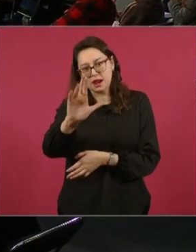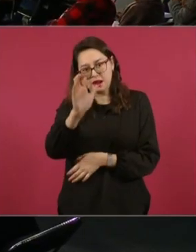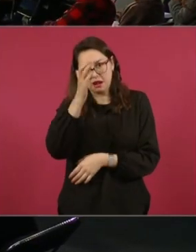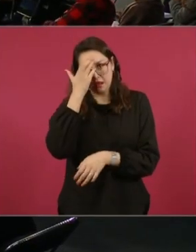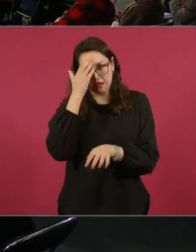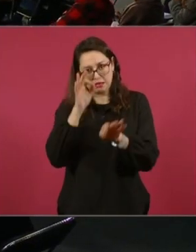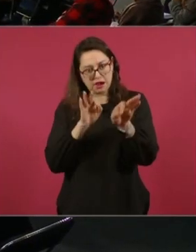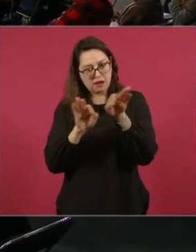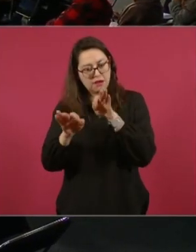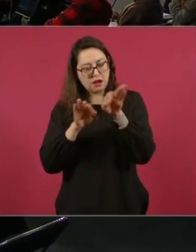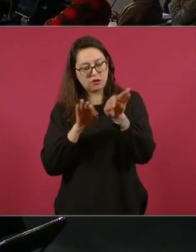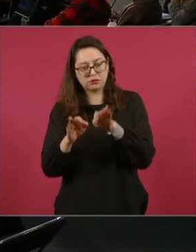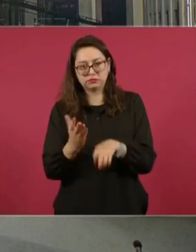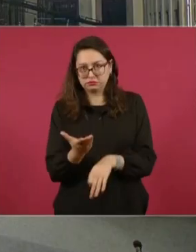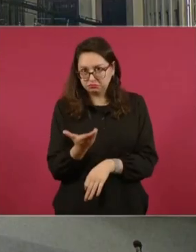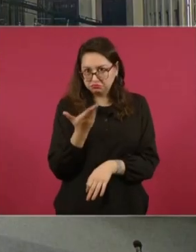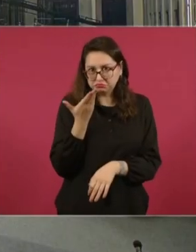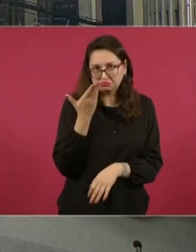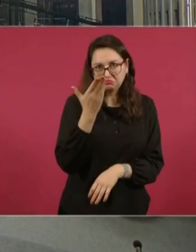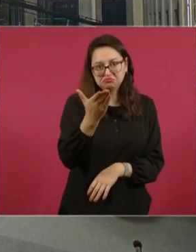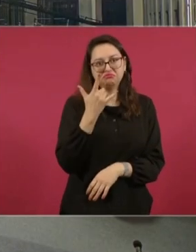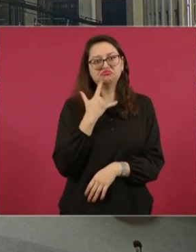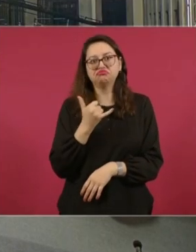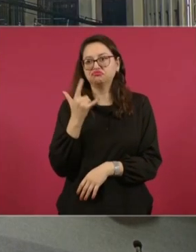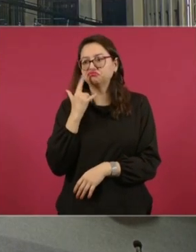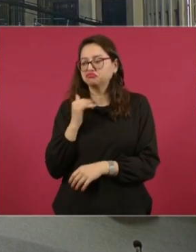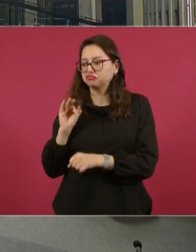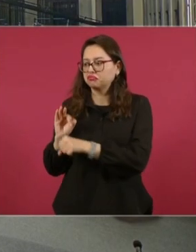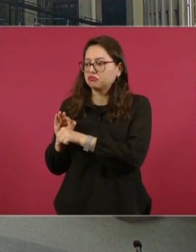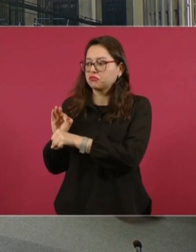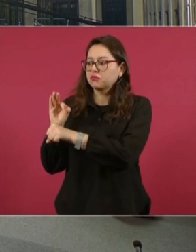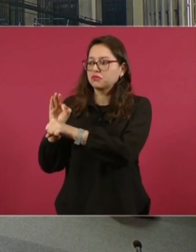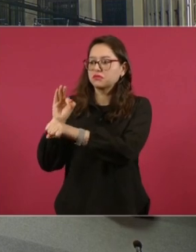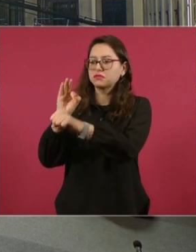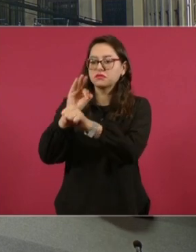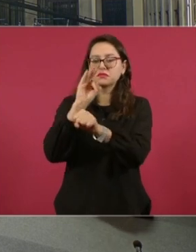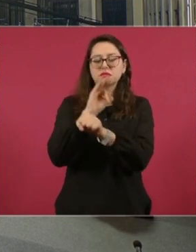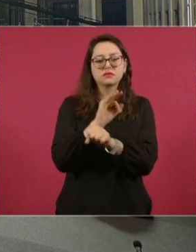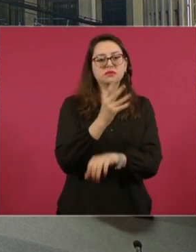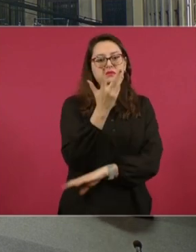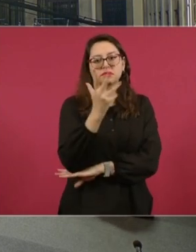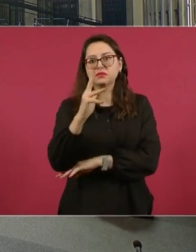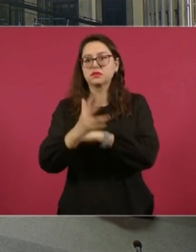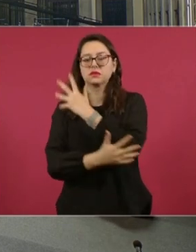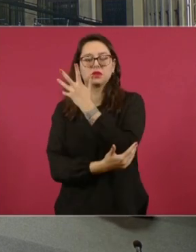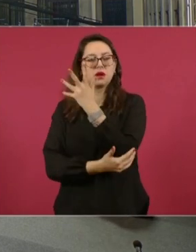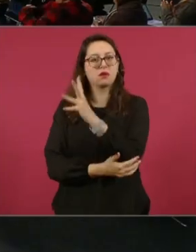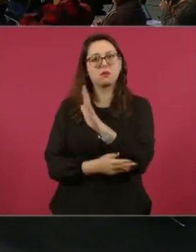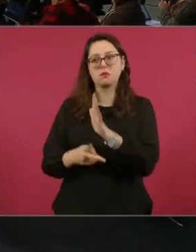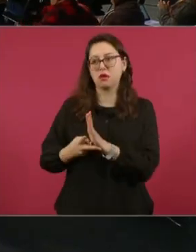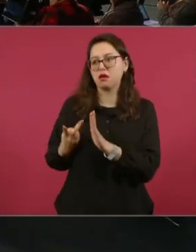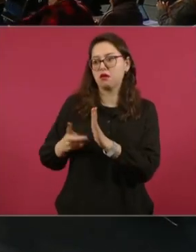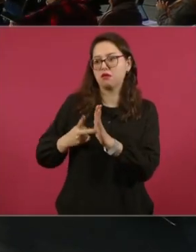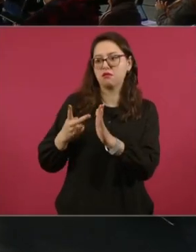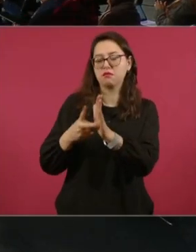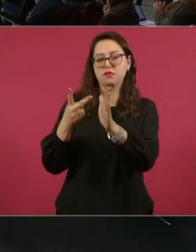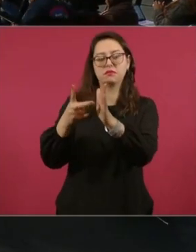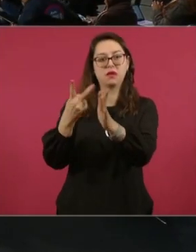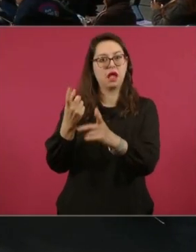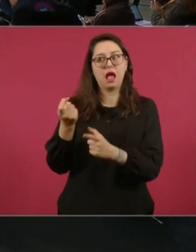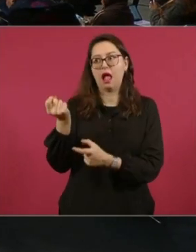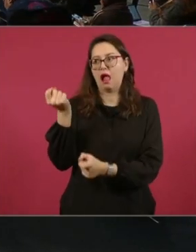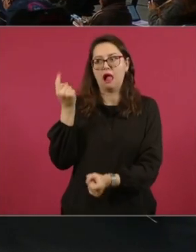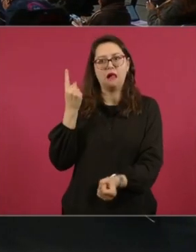en Bahía de Banderas, esos acuerdos ecológicos participativos, que sabemos que hay